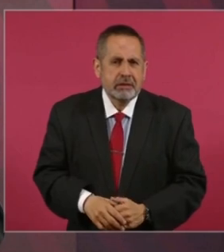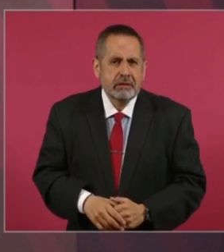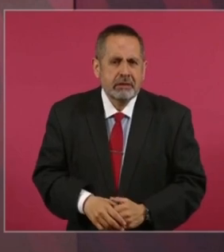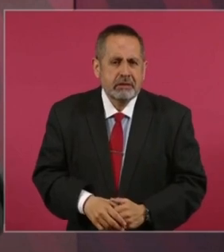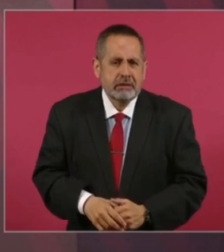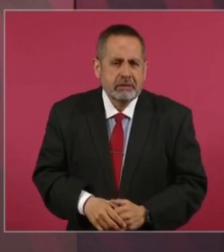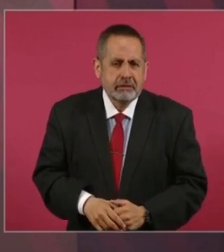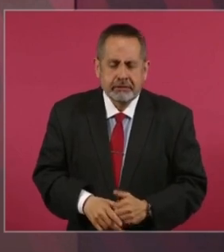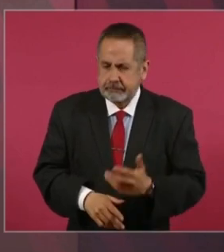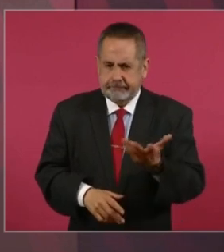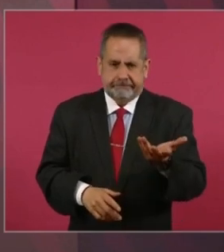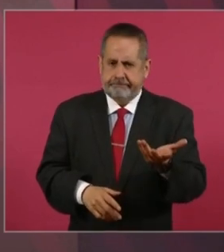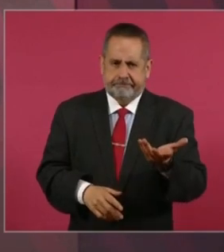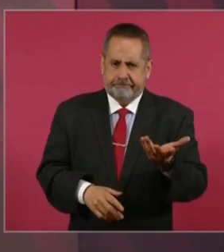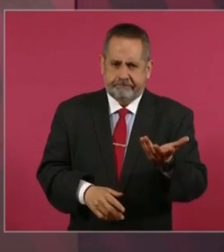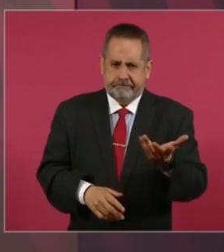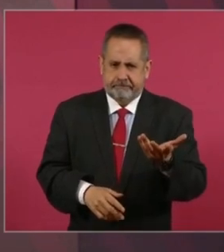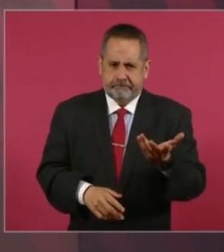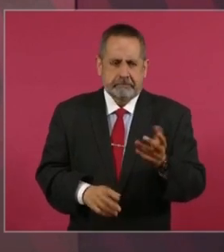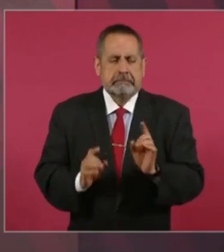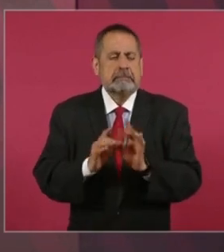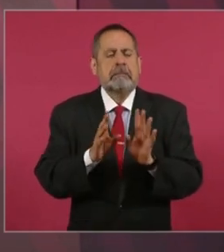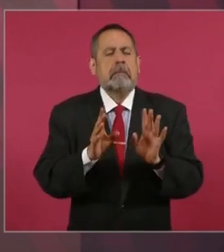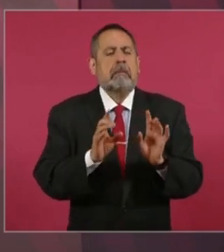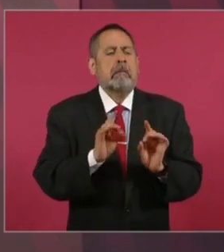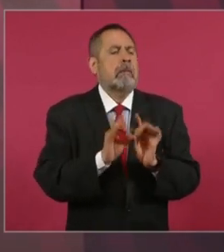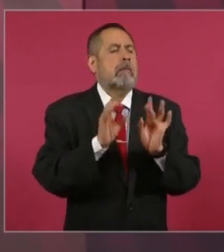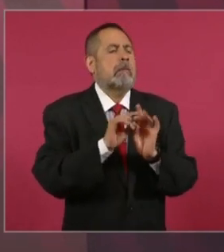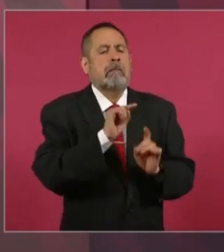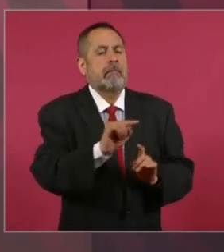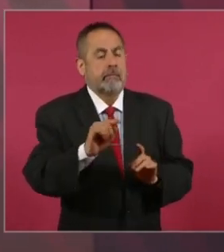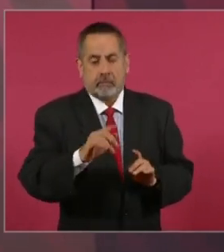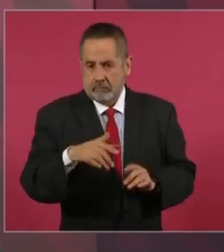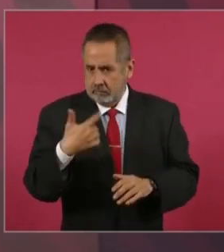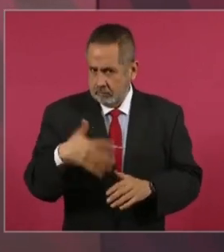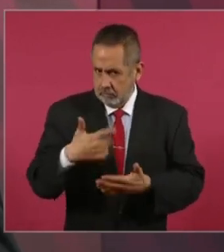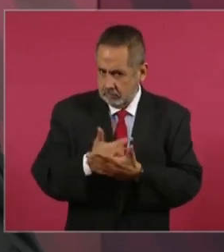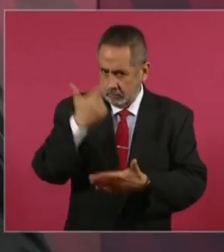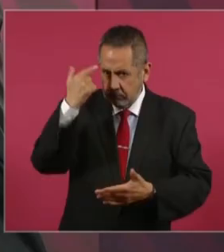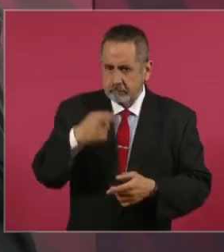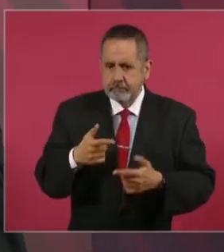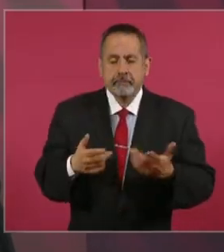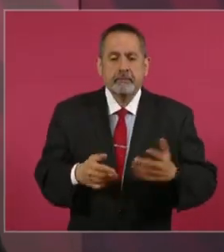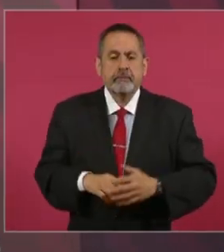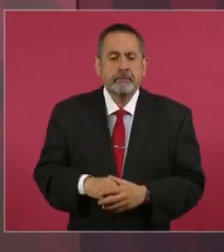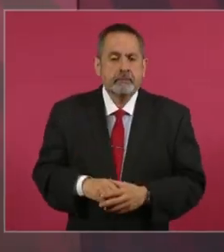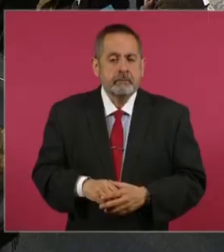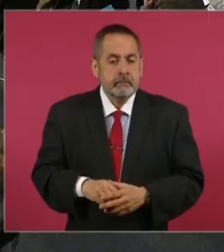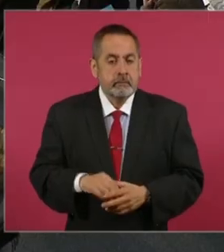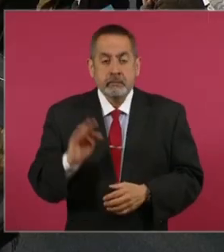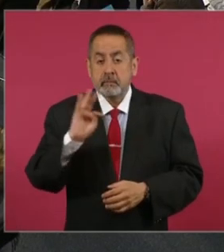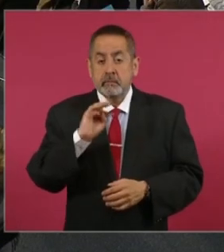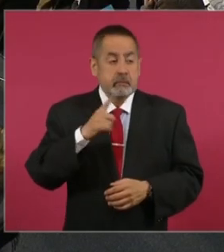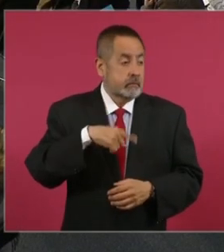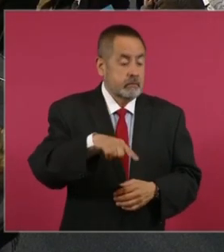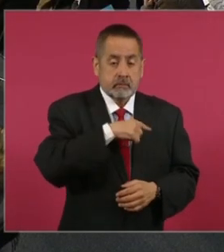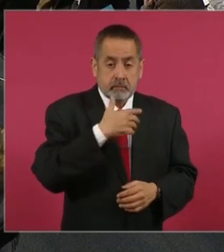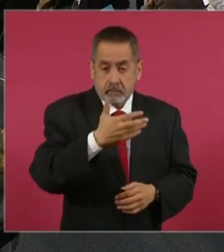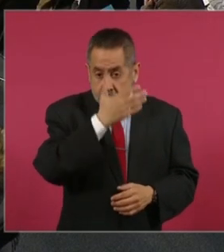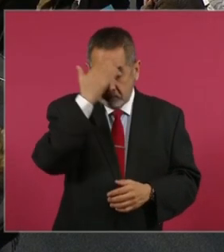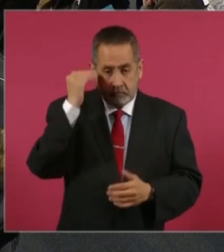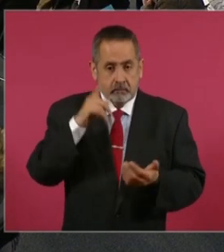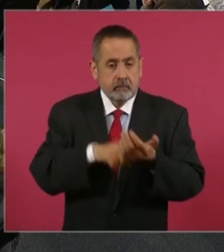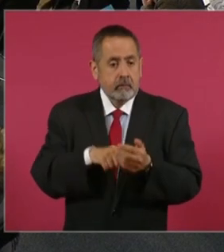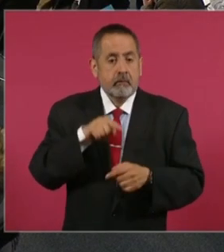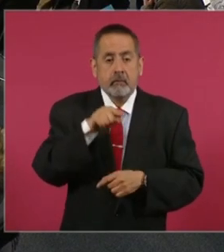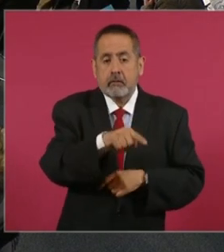Porque también no estamos hablando de cualquier caso. Puede ser que no se sabía cuando